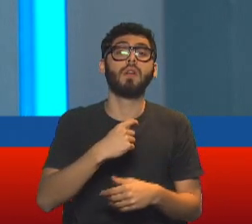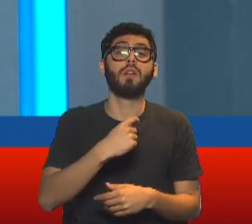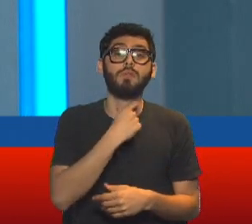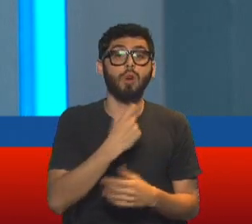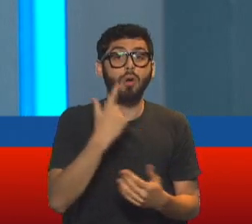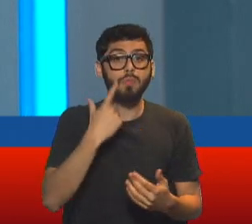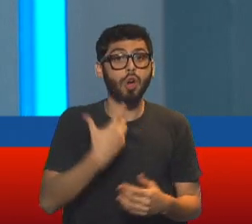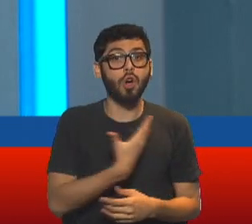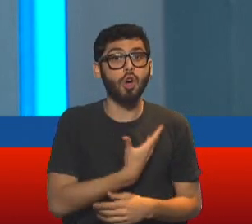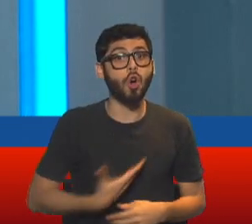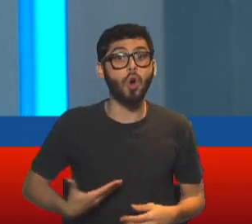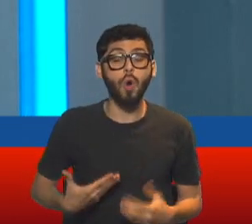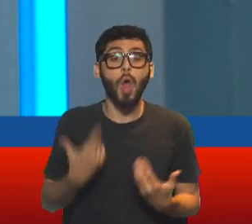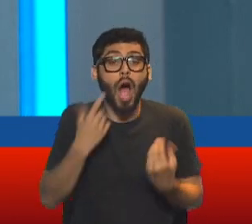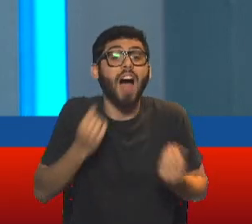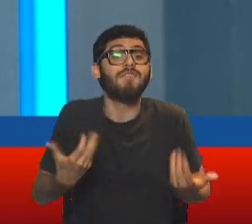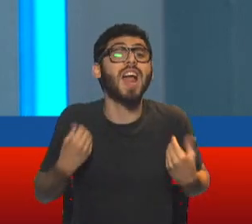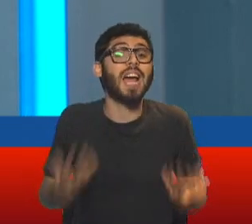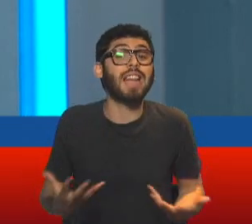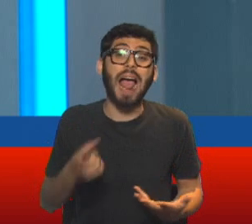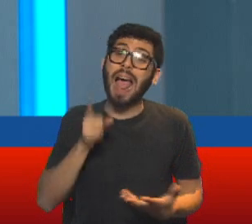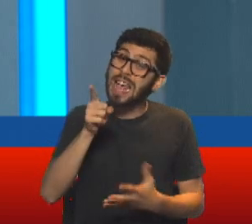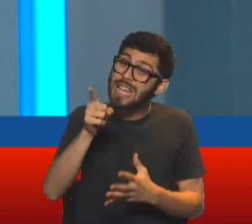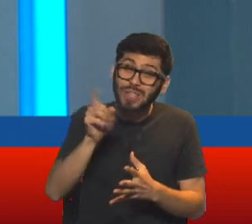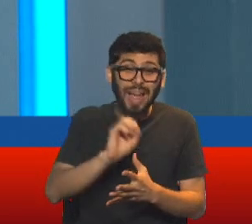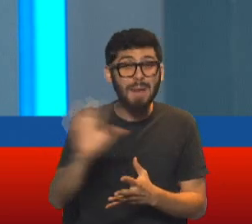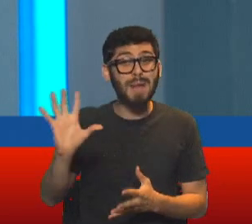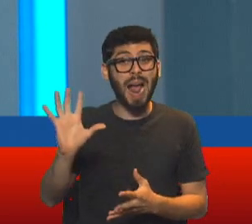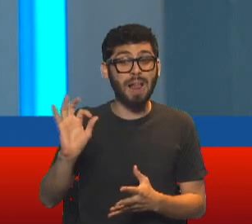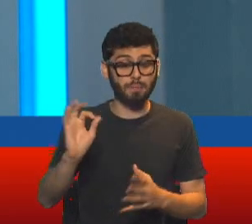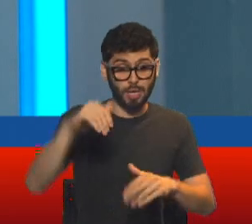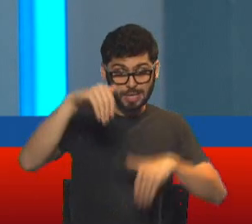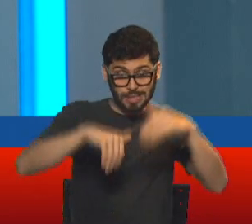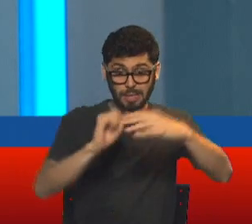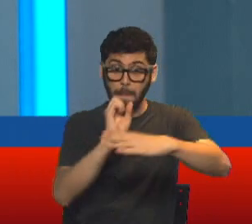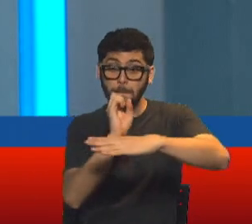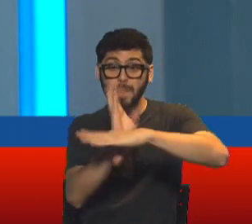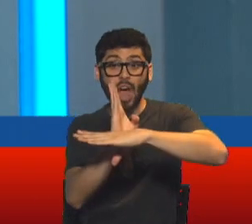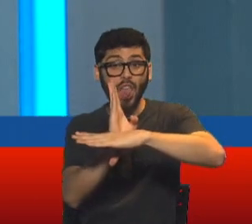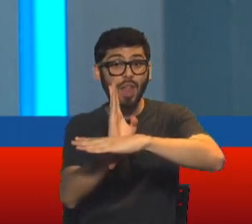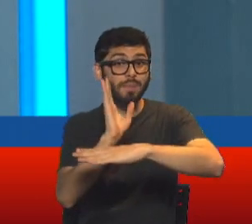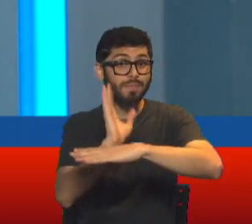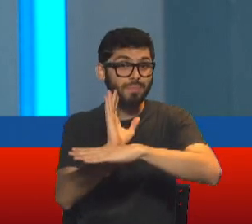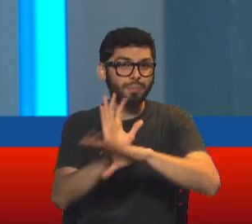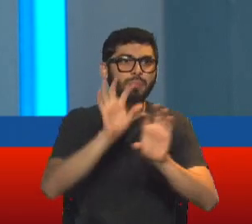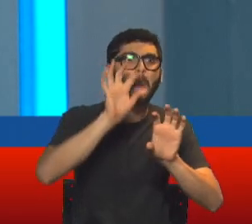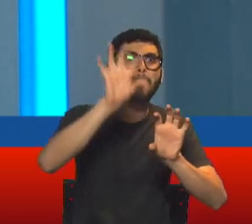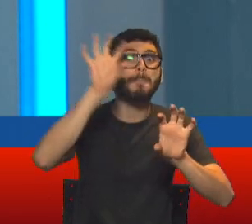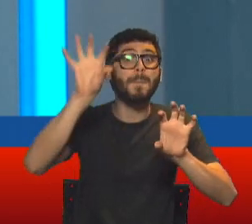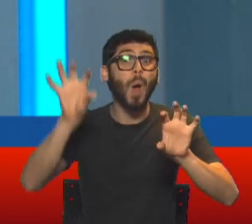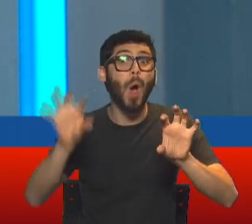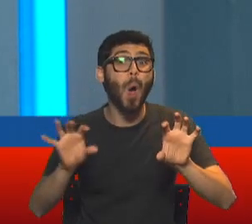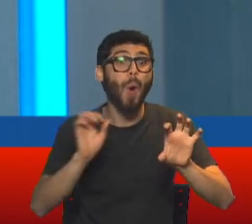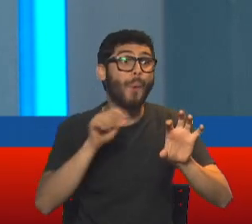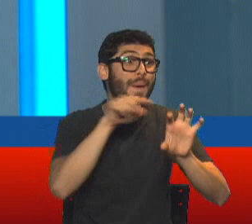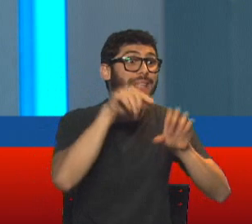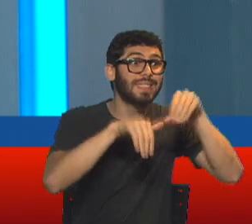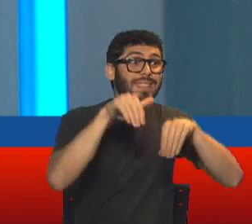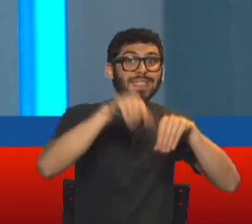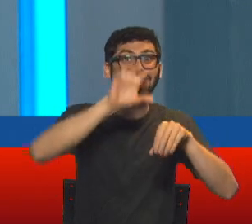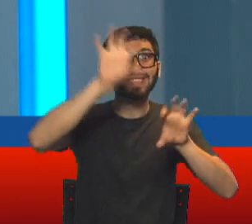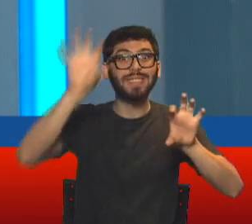permite a 1.267.000 trabajadores más que estaban incluidos cuando arrancamos el gobierno no